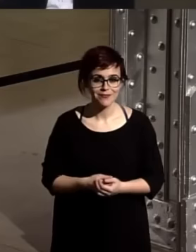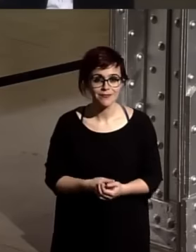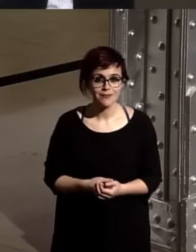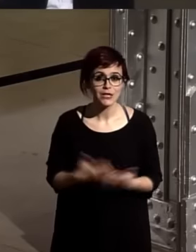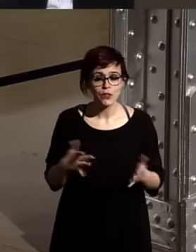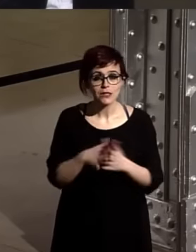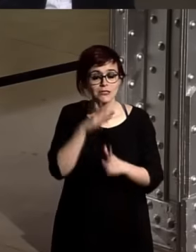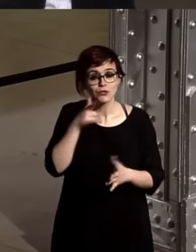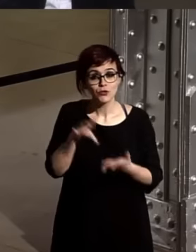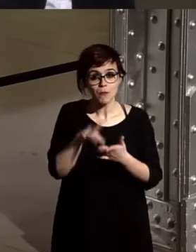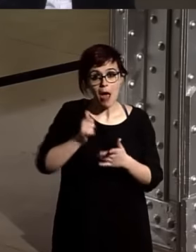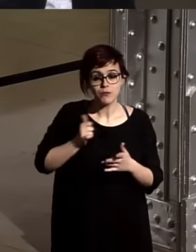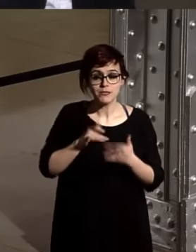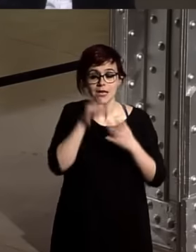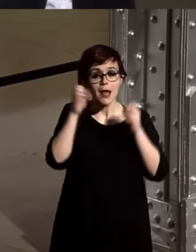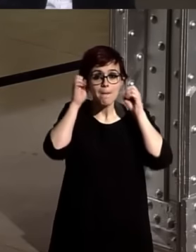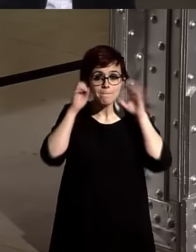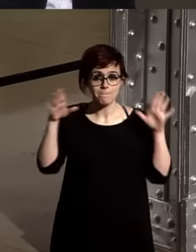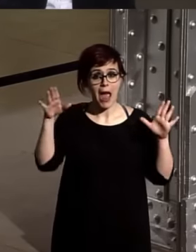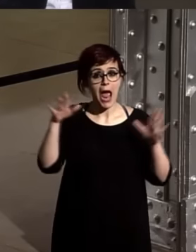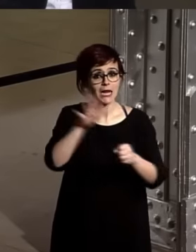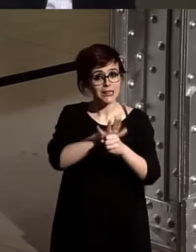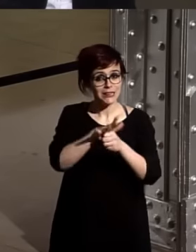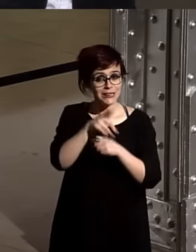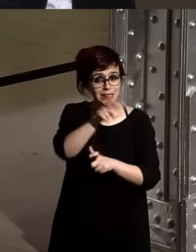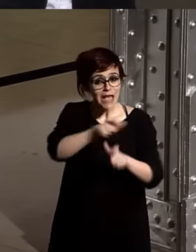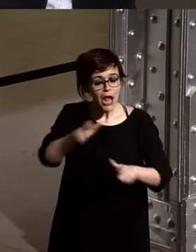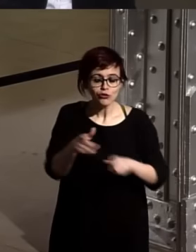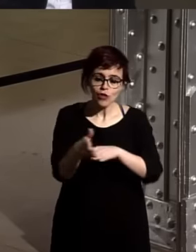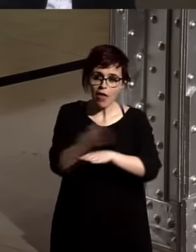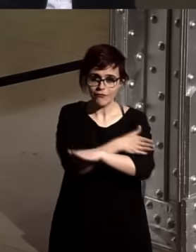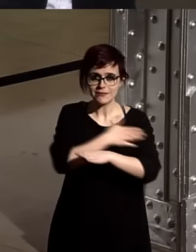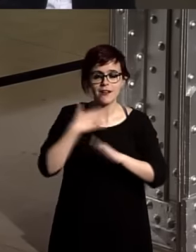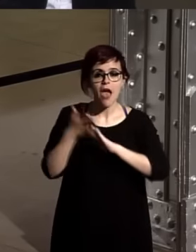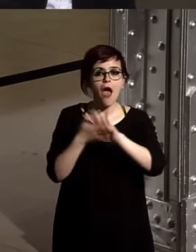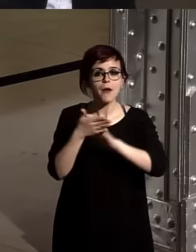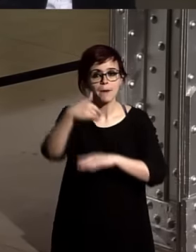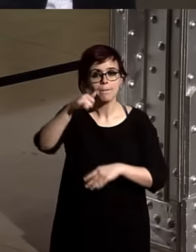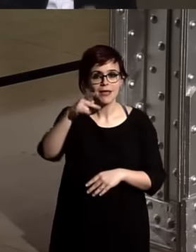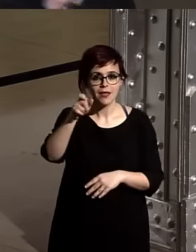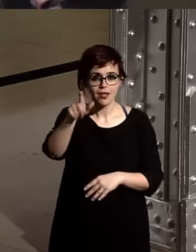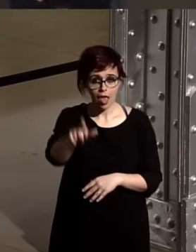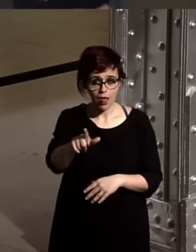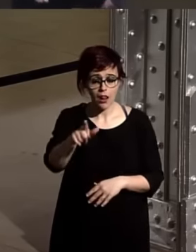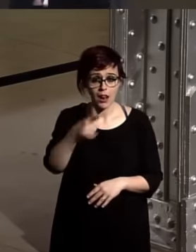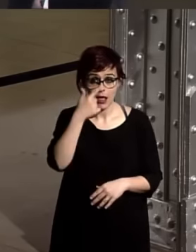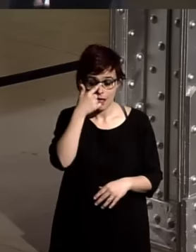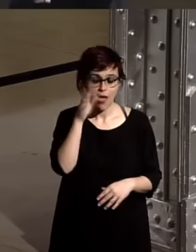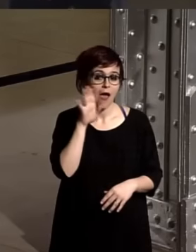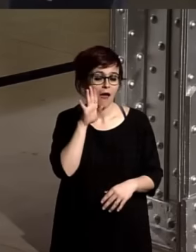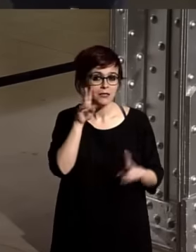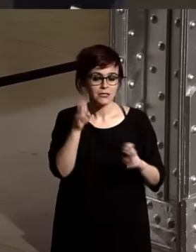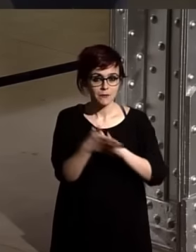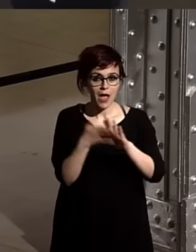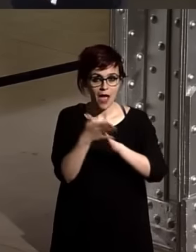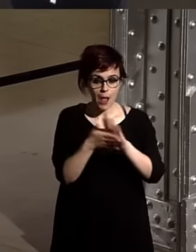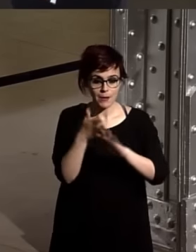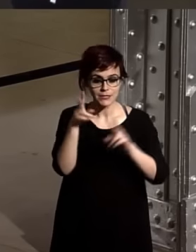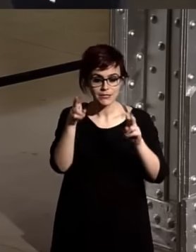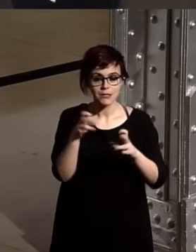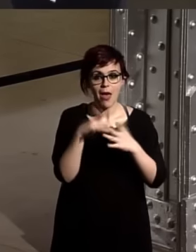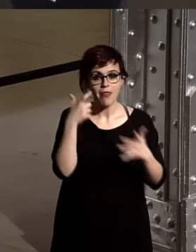nuestros martianos quería hablar también con mikel os comenté que íbamos a hablar también un poco